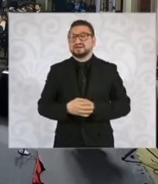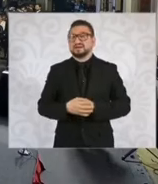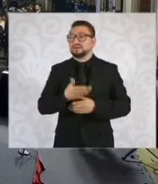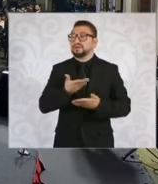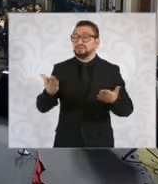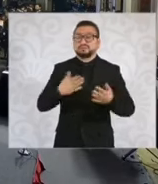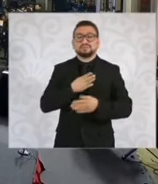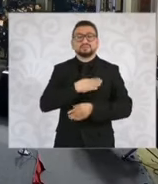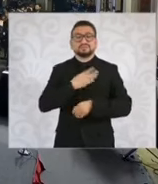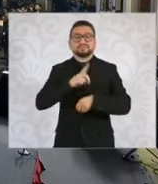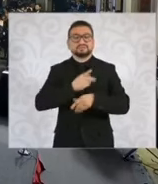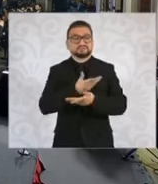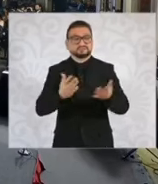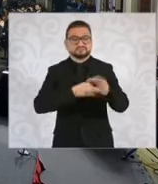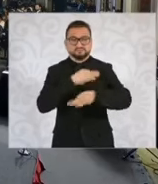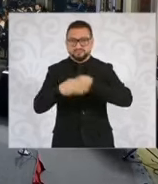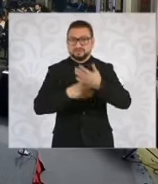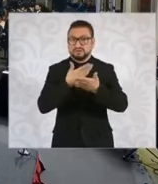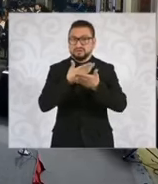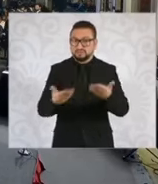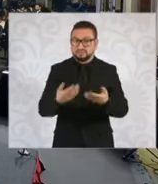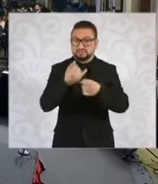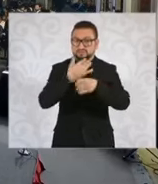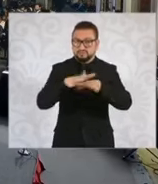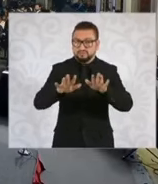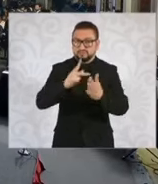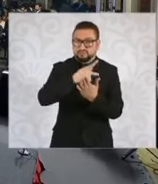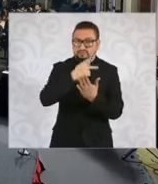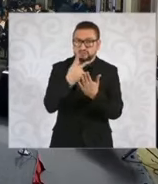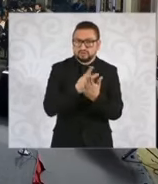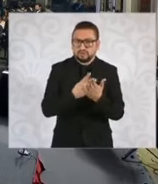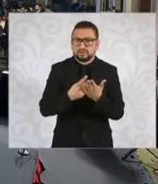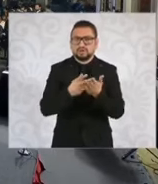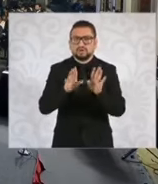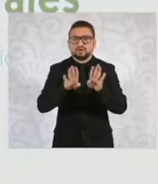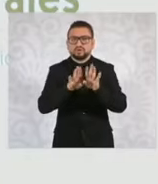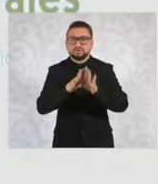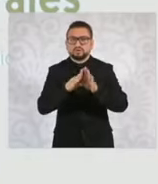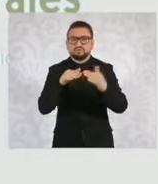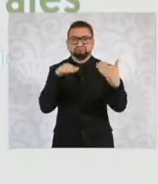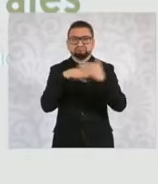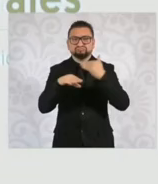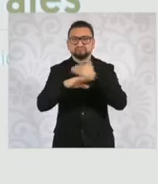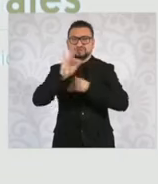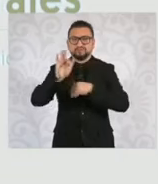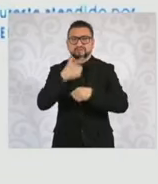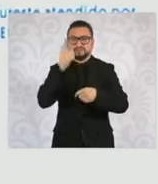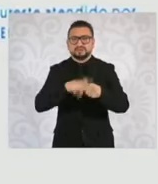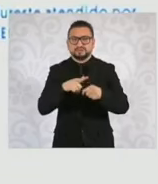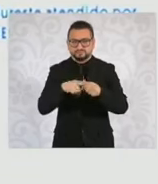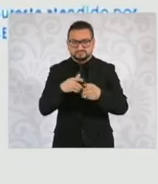A continuación, informamos sobre el programa de conservación de carreteras federales. Adelante.